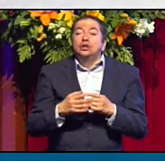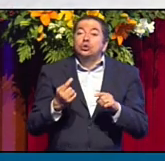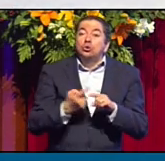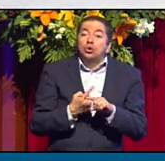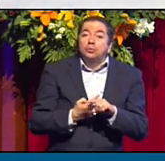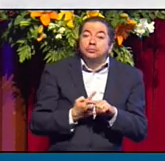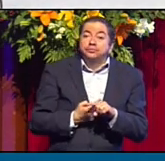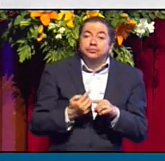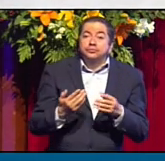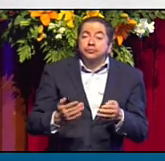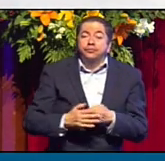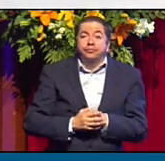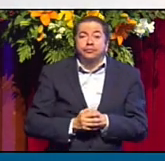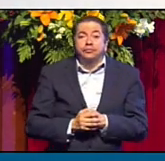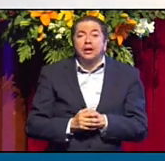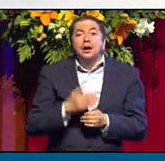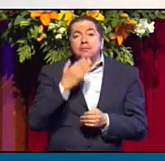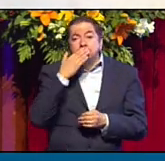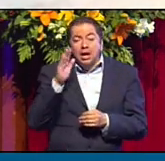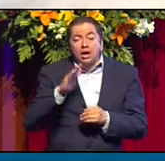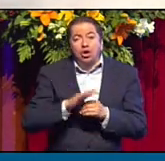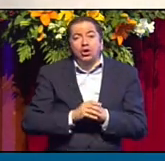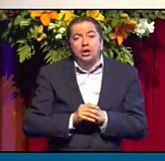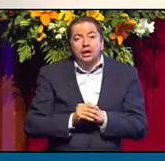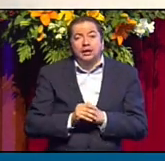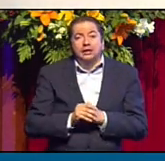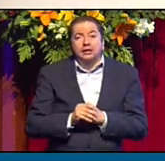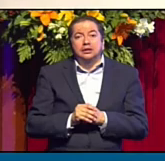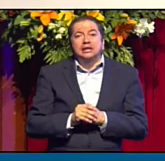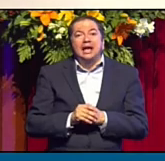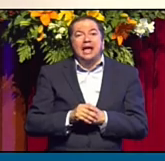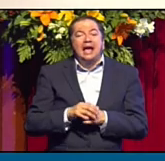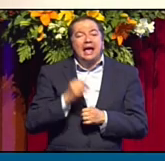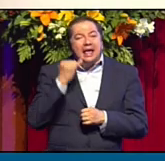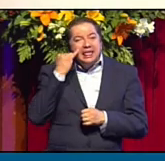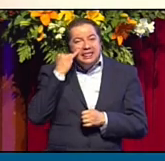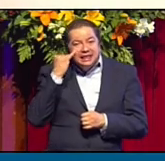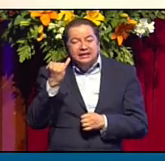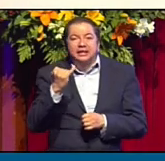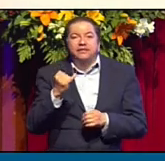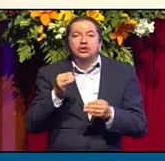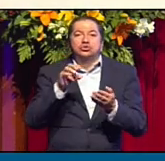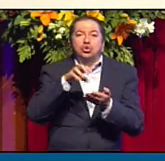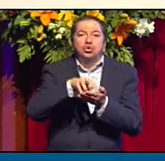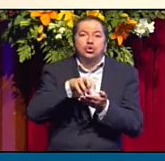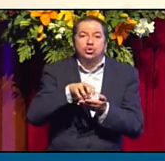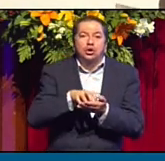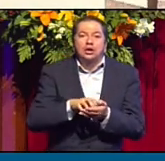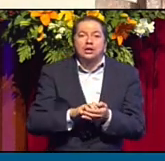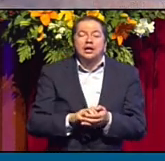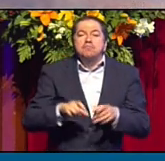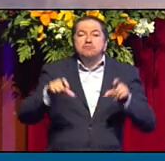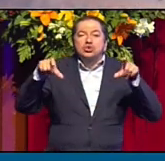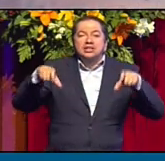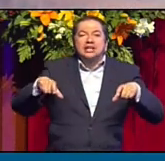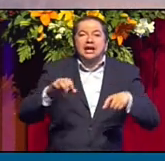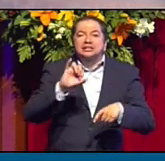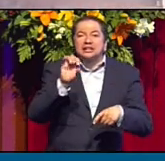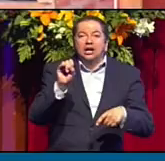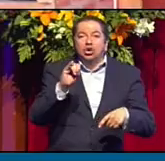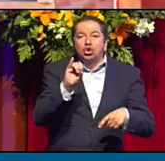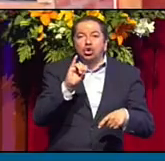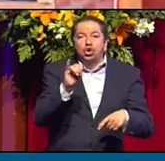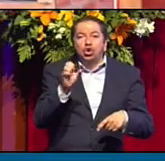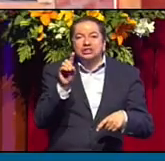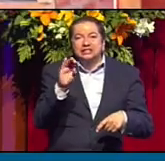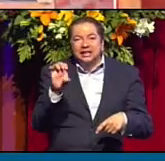Estamos hablando nada menos de mejoramiento de identificaciones comunitarias. La multicancha de la población Manuel Rodríguez está ahí,